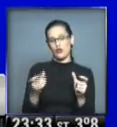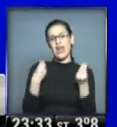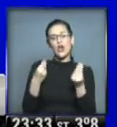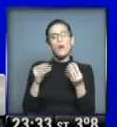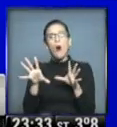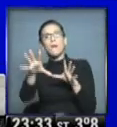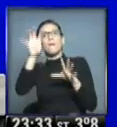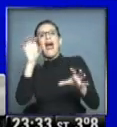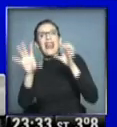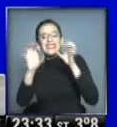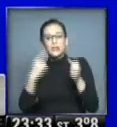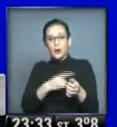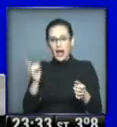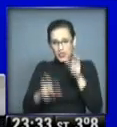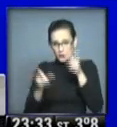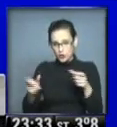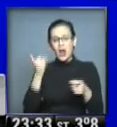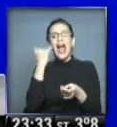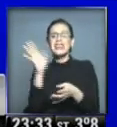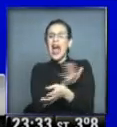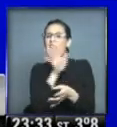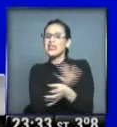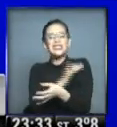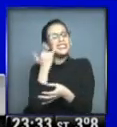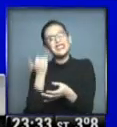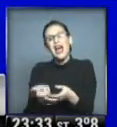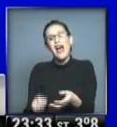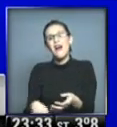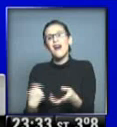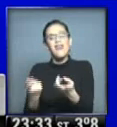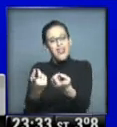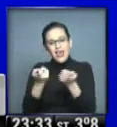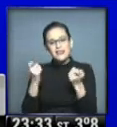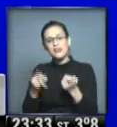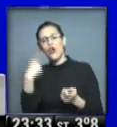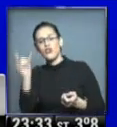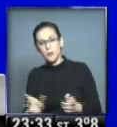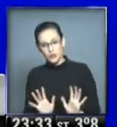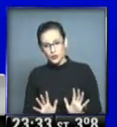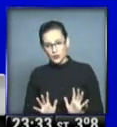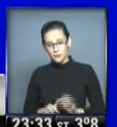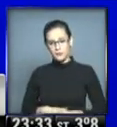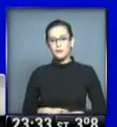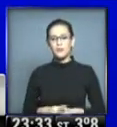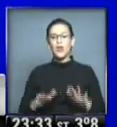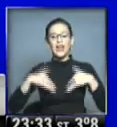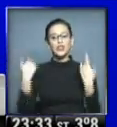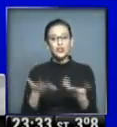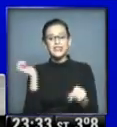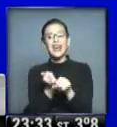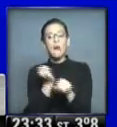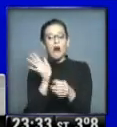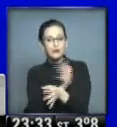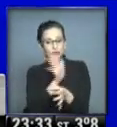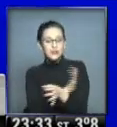uno tiene con el mundo, y el cine ya es algo que uno necesita de los demás. Y bueno, entonces el cine también, como